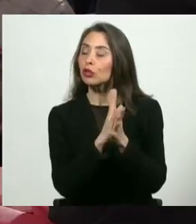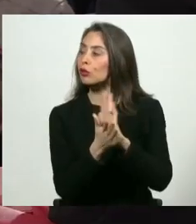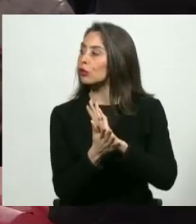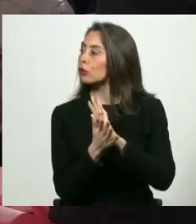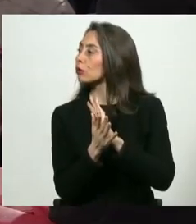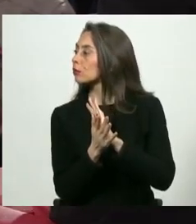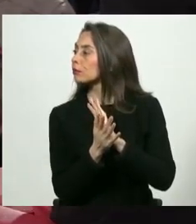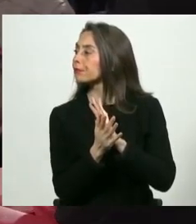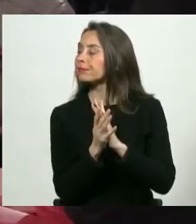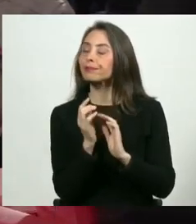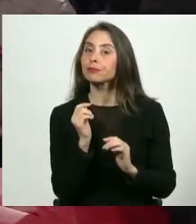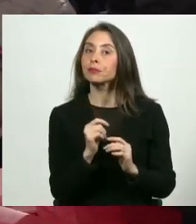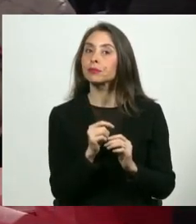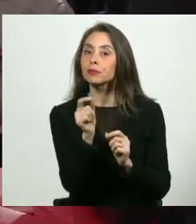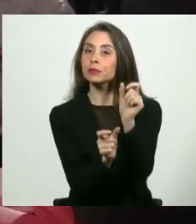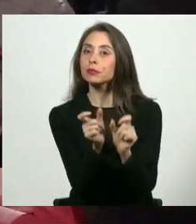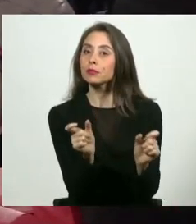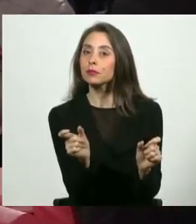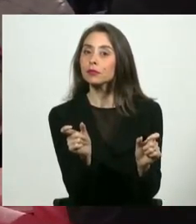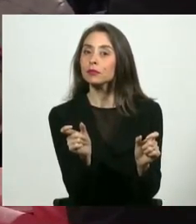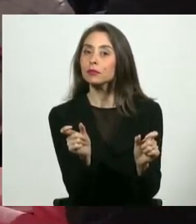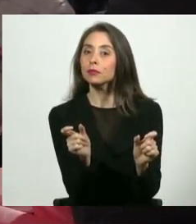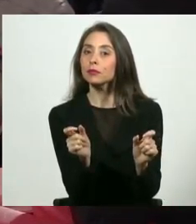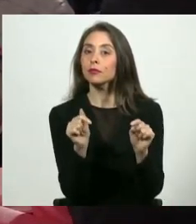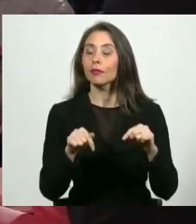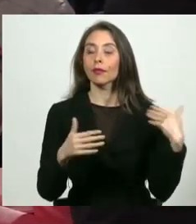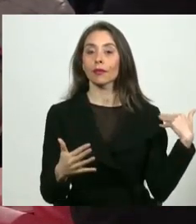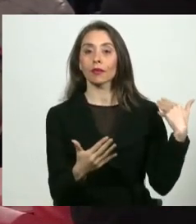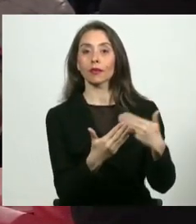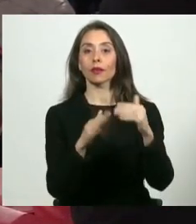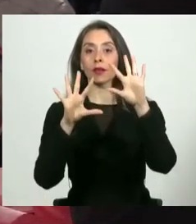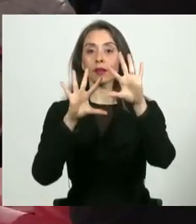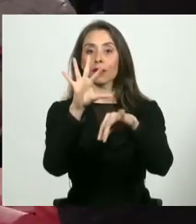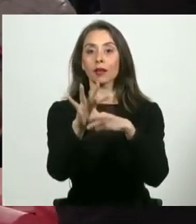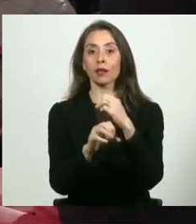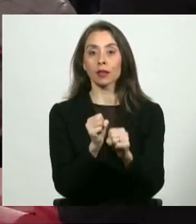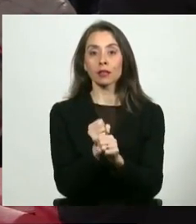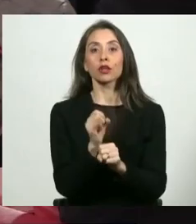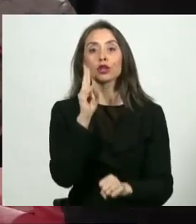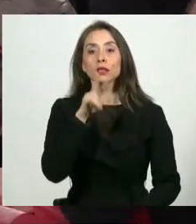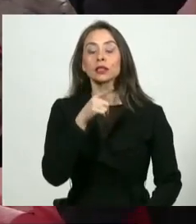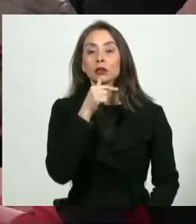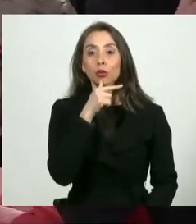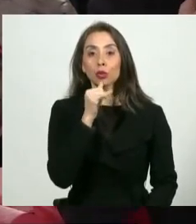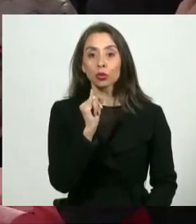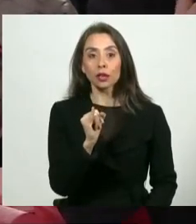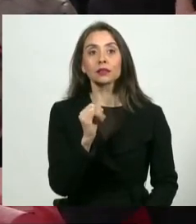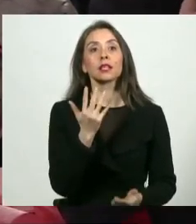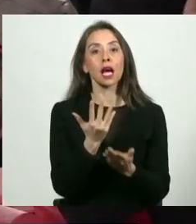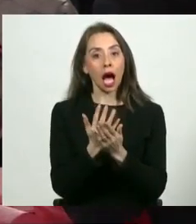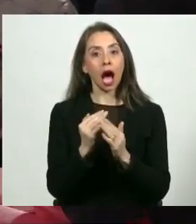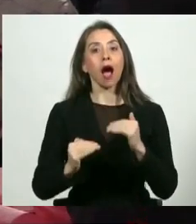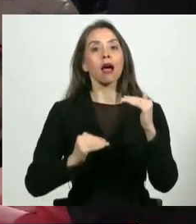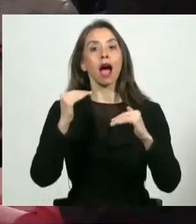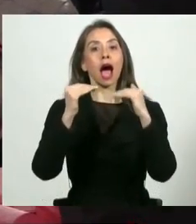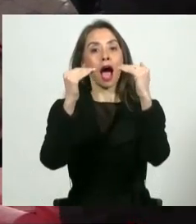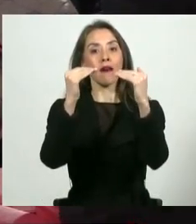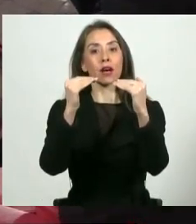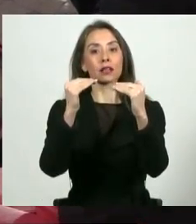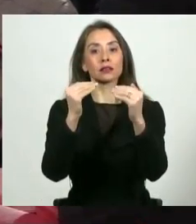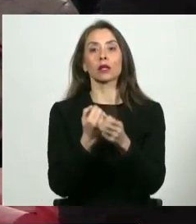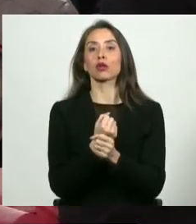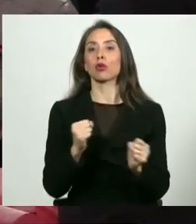autoridades presentes. En estos 10 años, sin duda, hay avances porque no